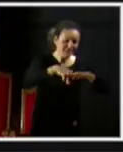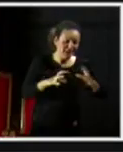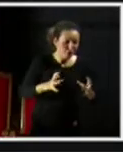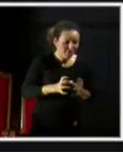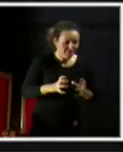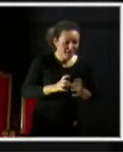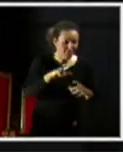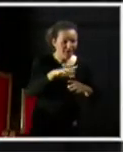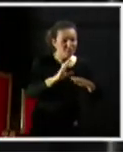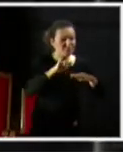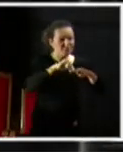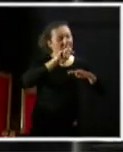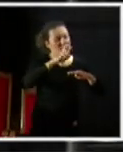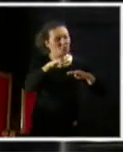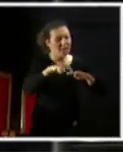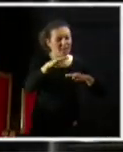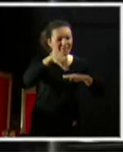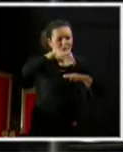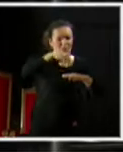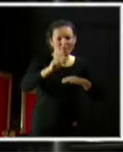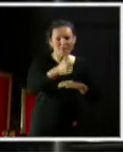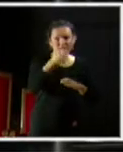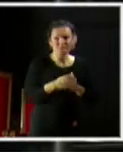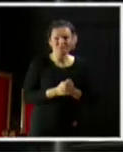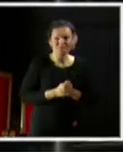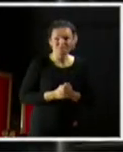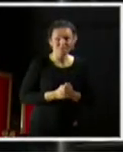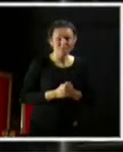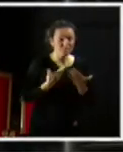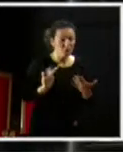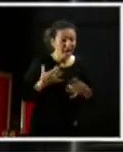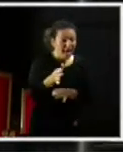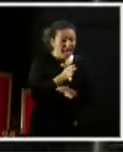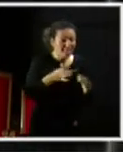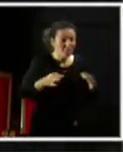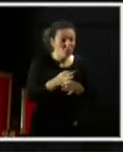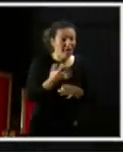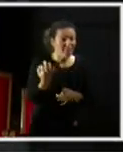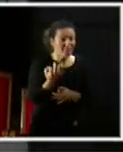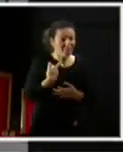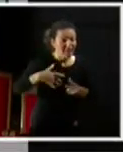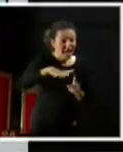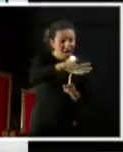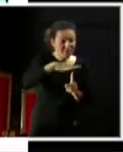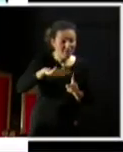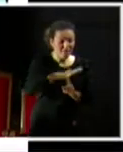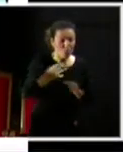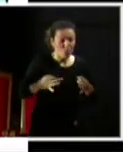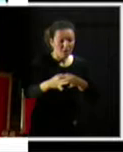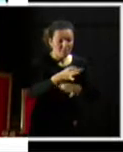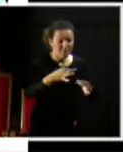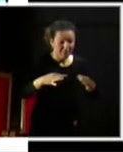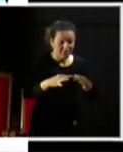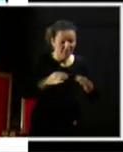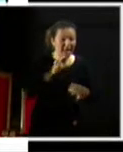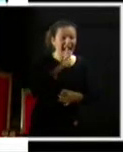concentrada atendiendo a hecho las células tienen que controlar muy bien el medio en el que se encuentra porque una célula que se encuentre en un